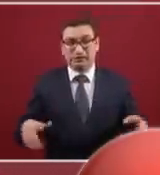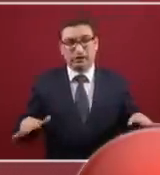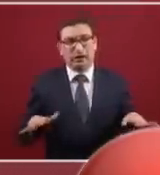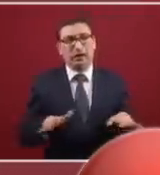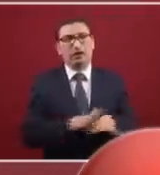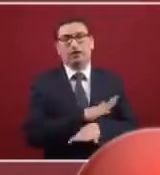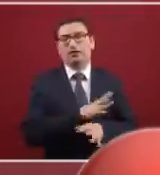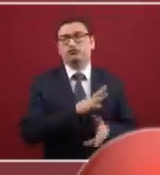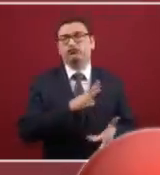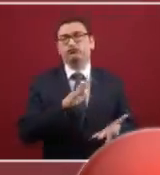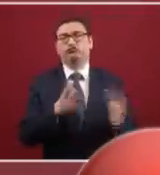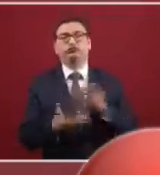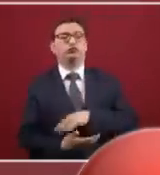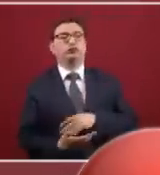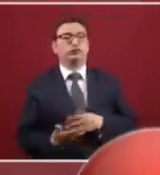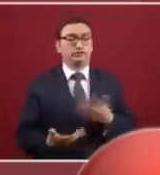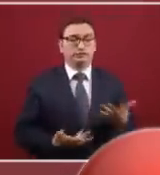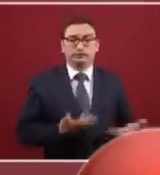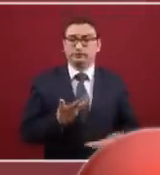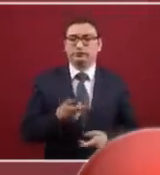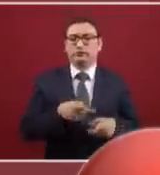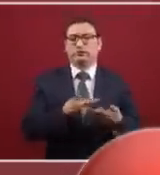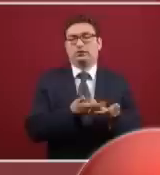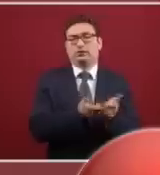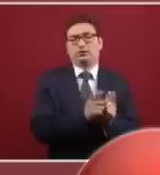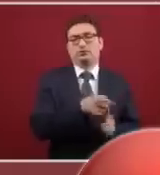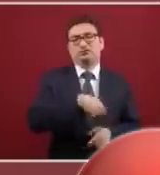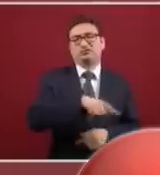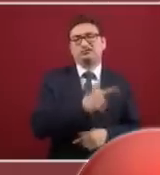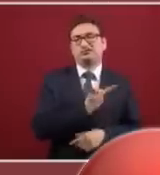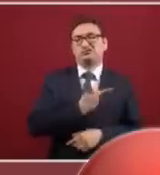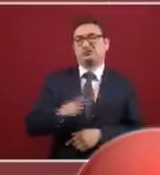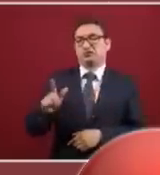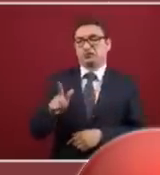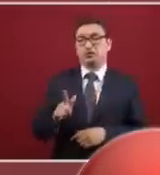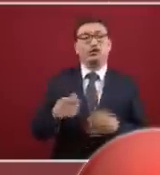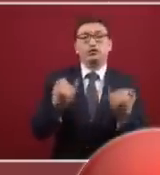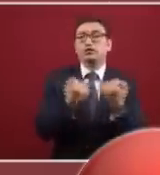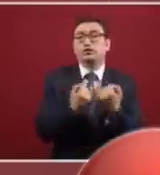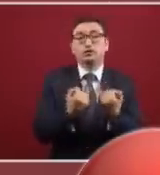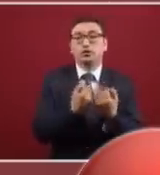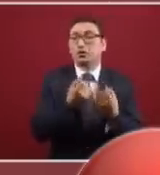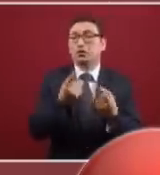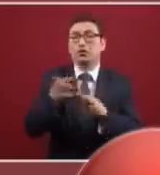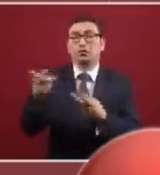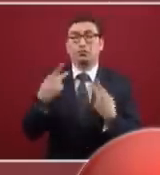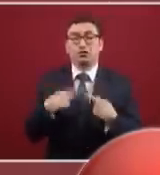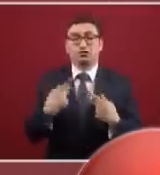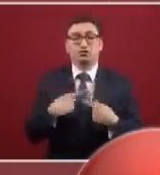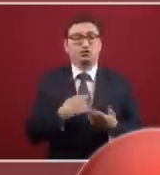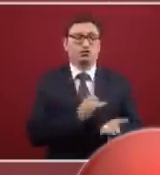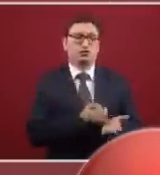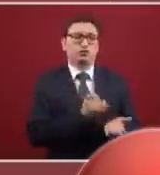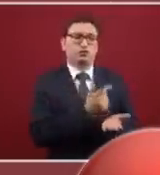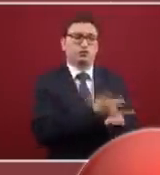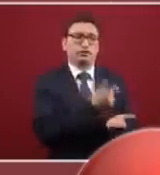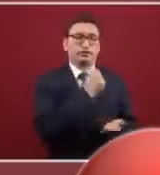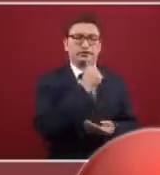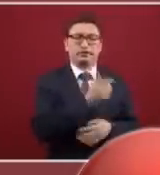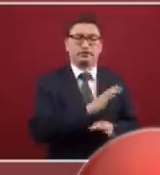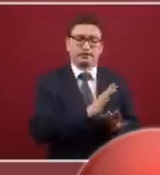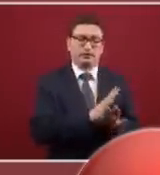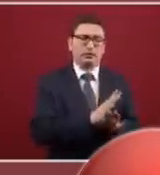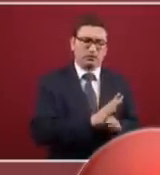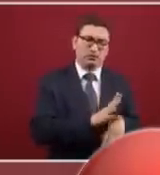lo que estamos llevando a cabo. O a los que les condonaban los impuestos, pues tampoco les